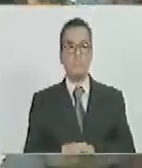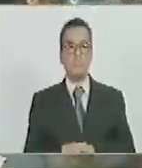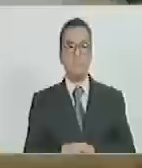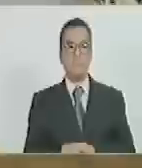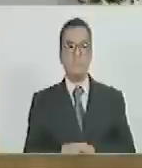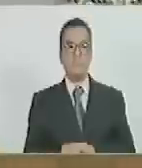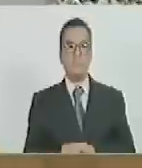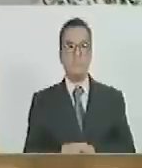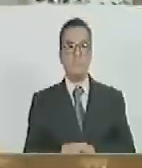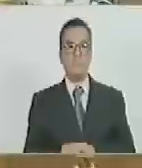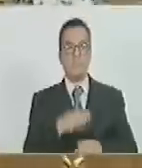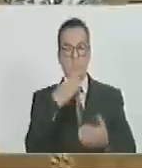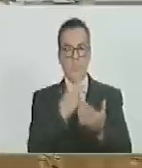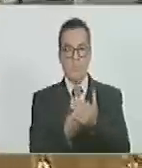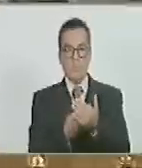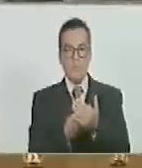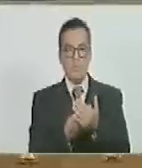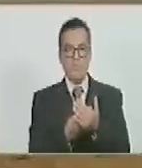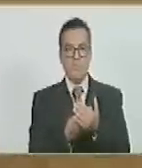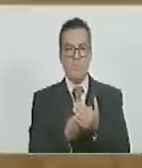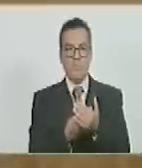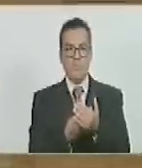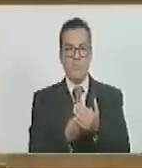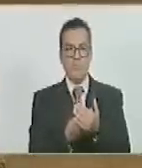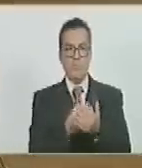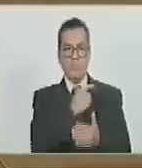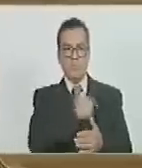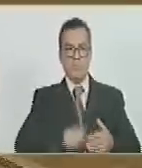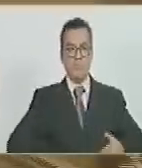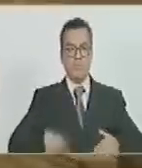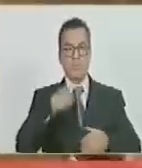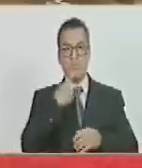una firma. Gracias, señor presidente.